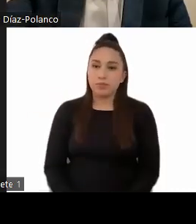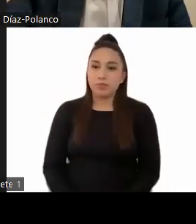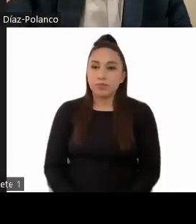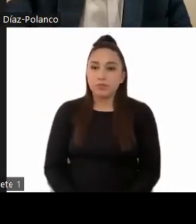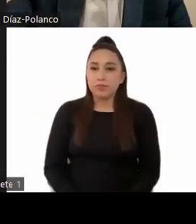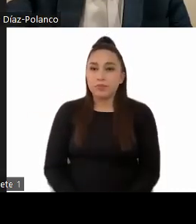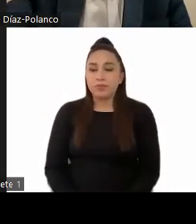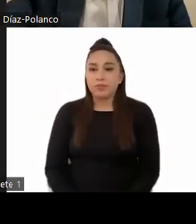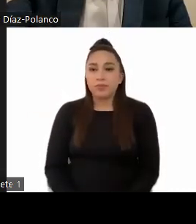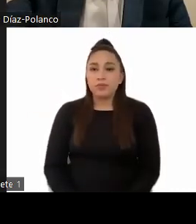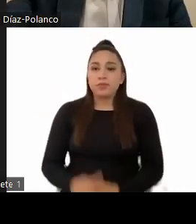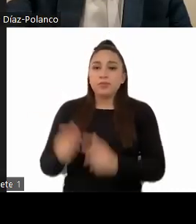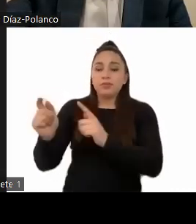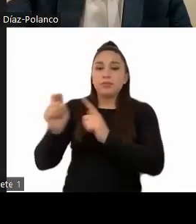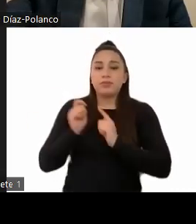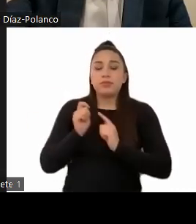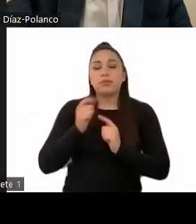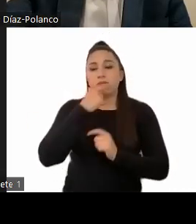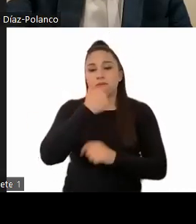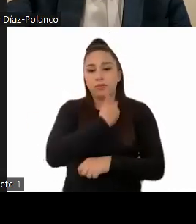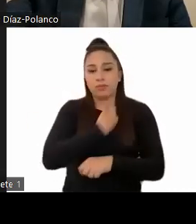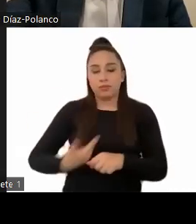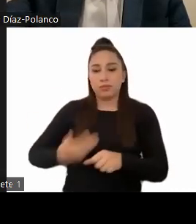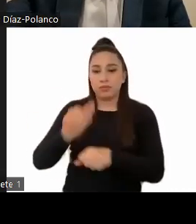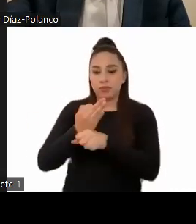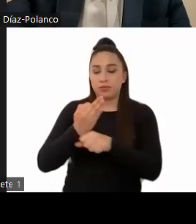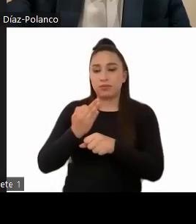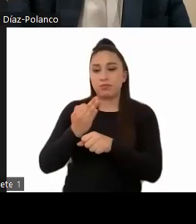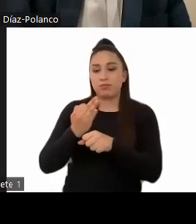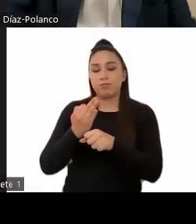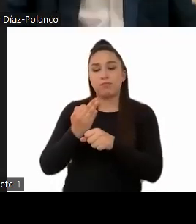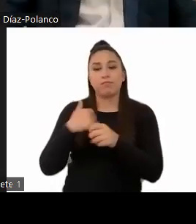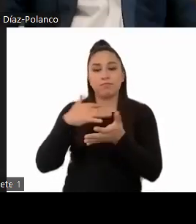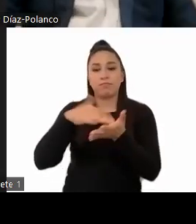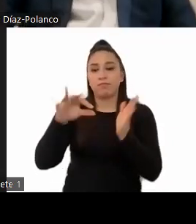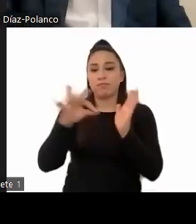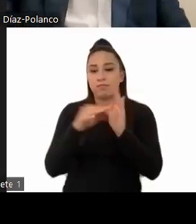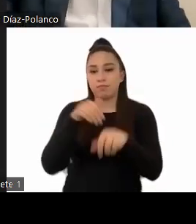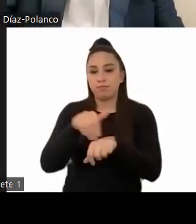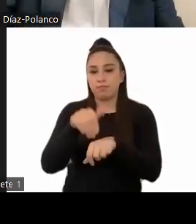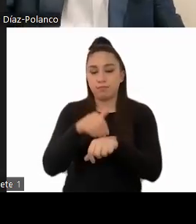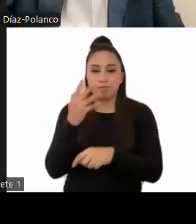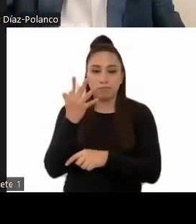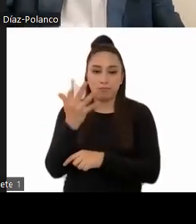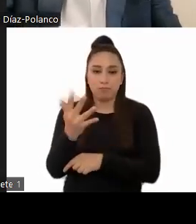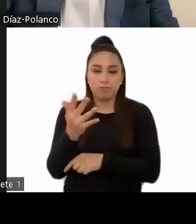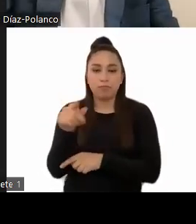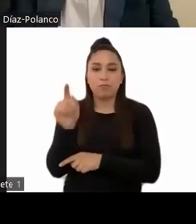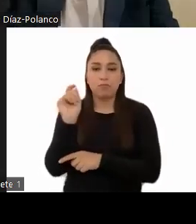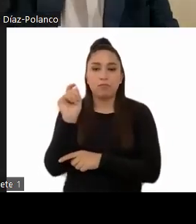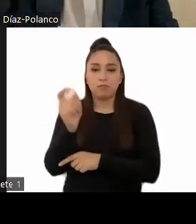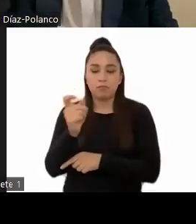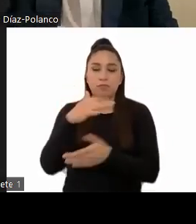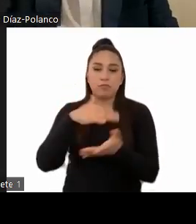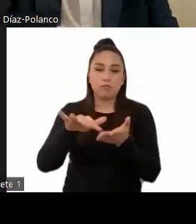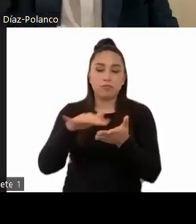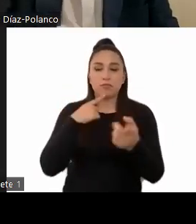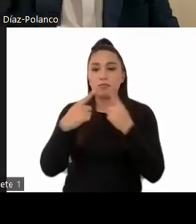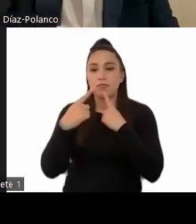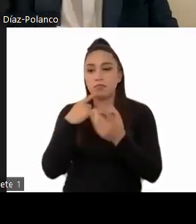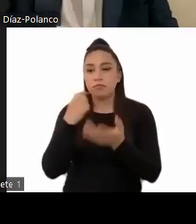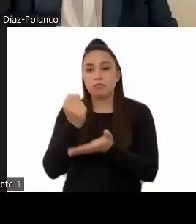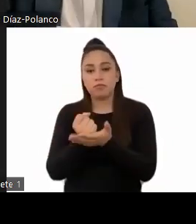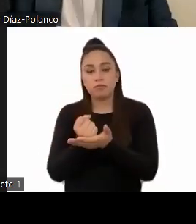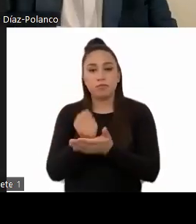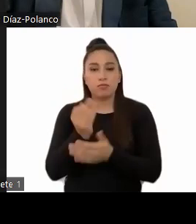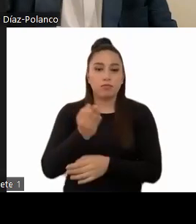Por instrucciones de la Presidencia, se procede al desahogo del punto 5 del orden del día, referente a la lectura, análisis,